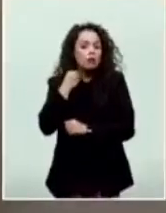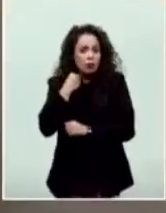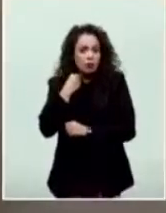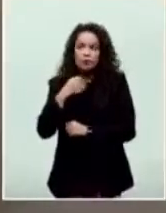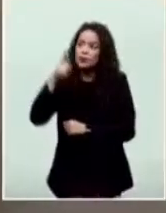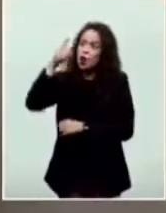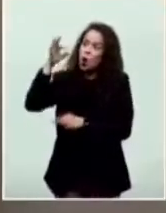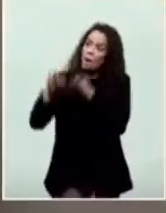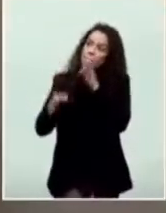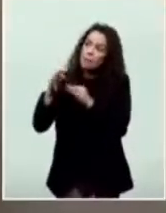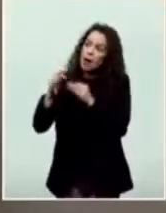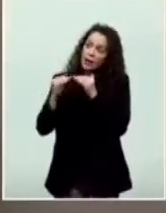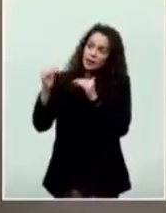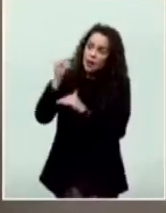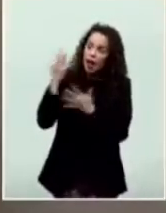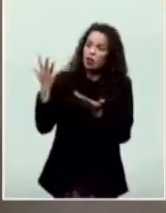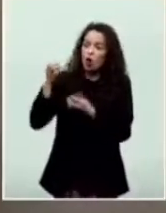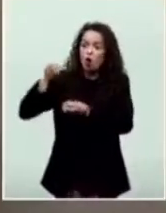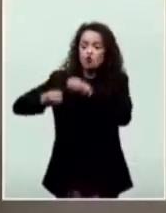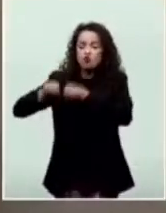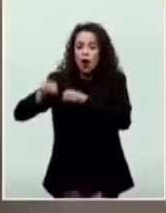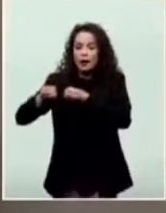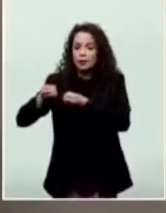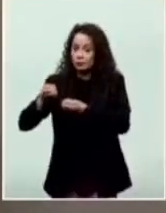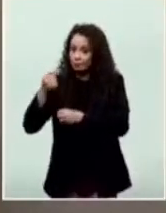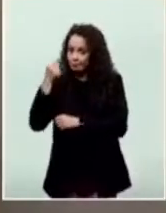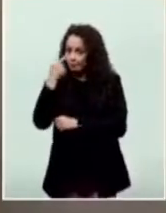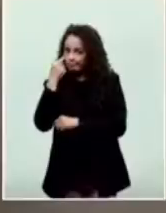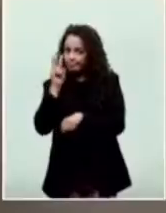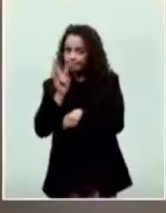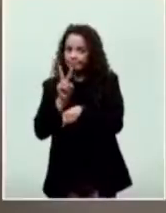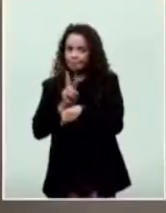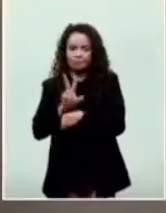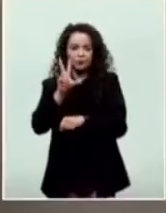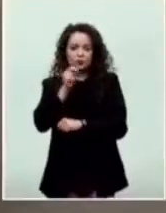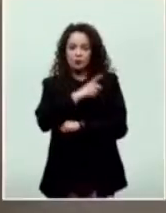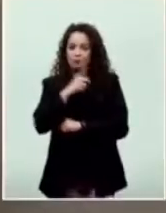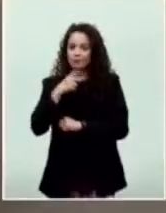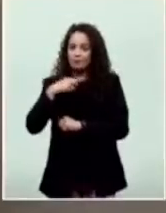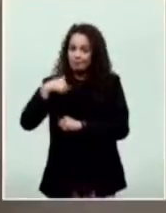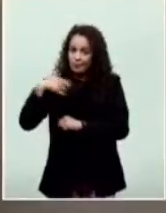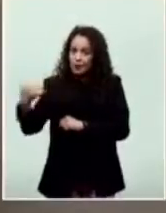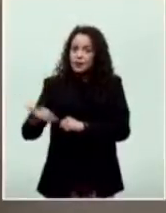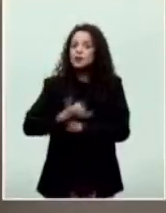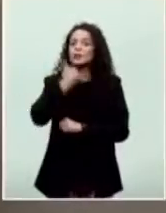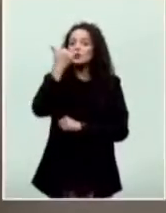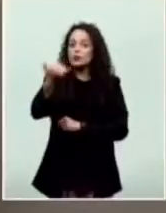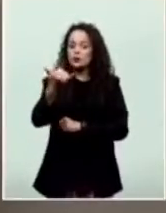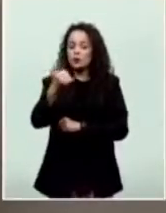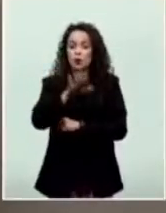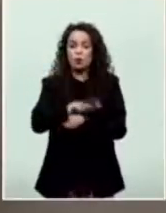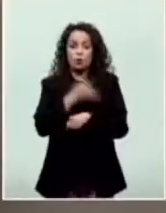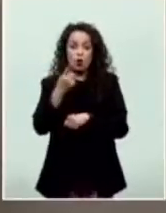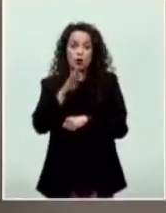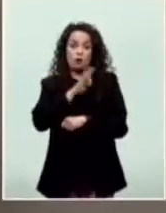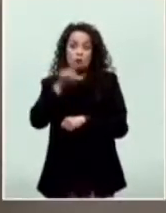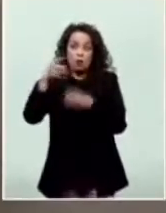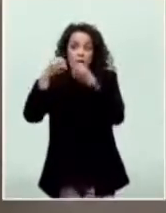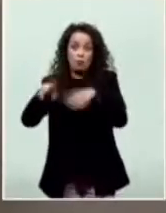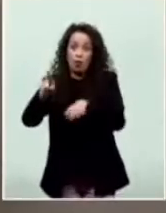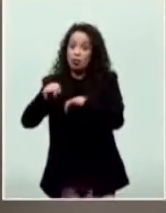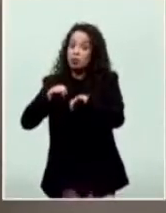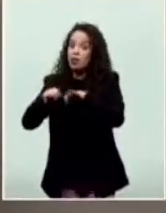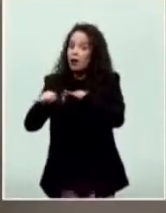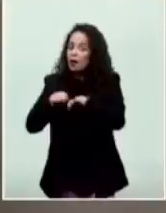se cuidan mucho de no incurrir en estas conductas porque saben que les puede costar incluso el cargo, como ya